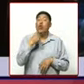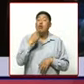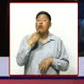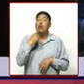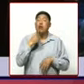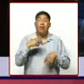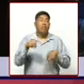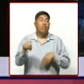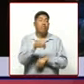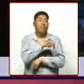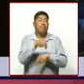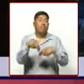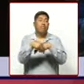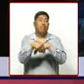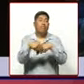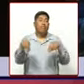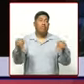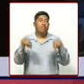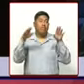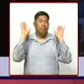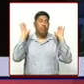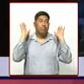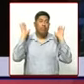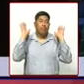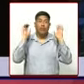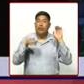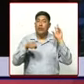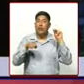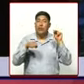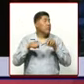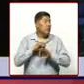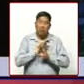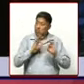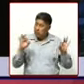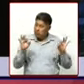votado por la absolución, o sea, no votó ni por el sí ni por el no.